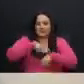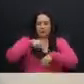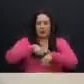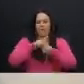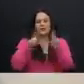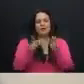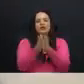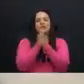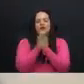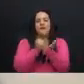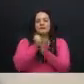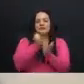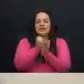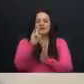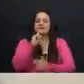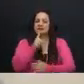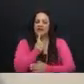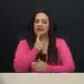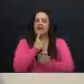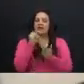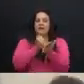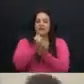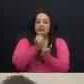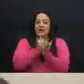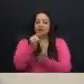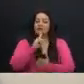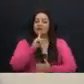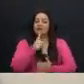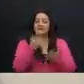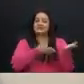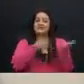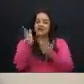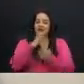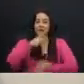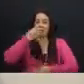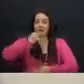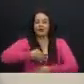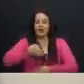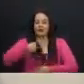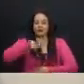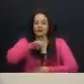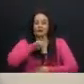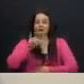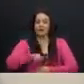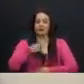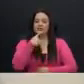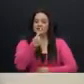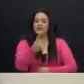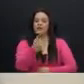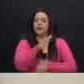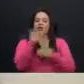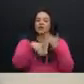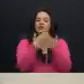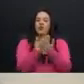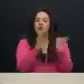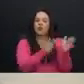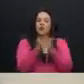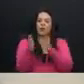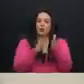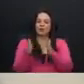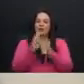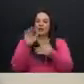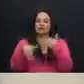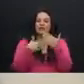y que si la investigación seria lleva a confirmar lo que estamos aquí diciendo, de que todo está en orden y demás, tengan la